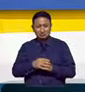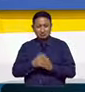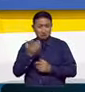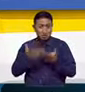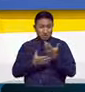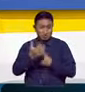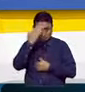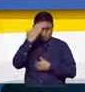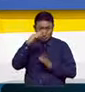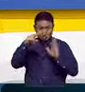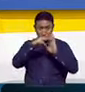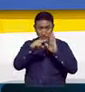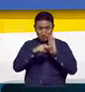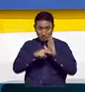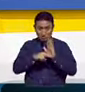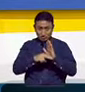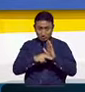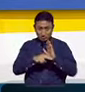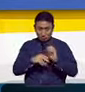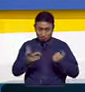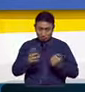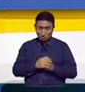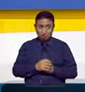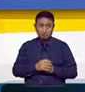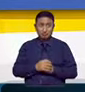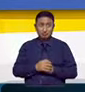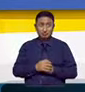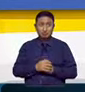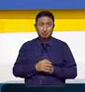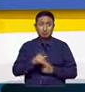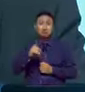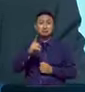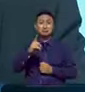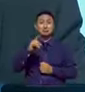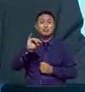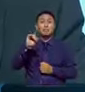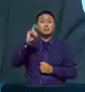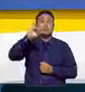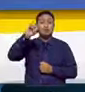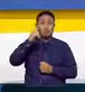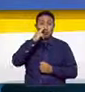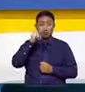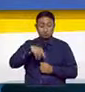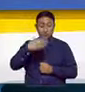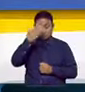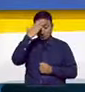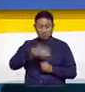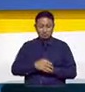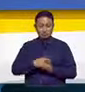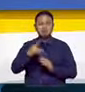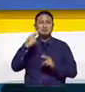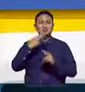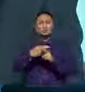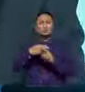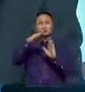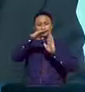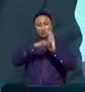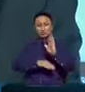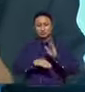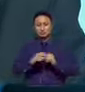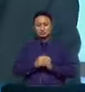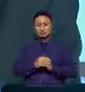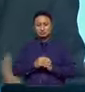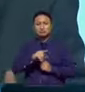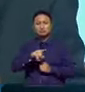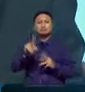la lista vamos a ver, los implicados vamos a ver el primero de junio de este año. ¿Y ves una justicia actuando lastimosamente con vigor frente a esto? Esto